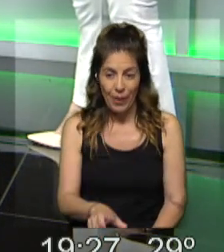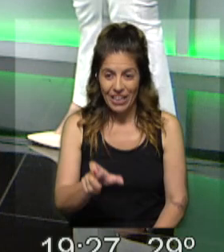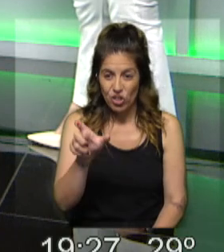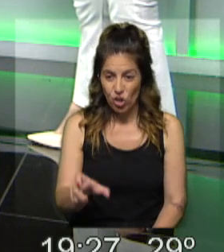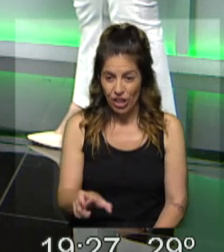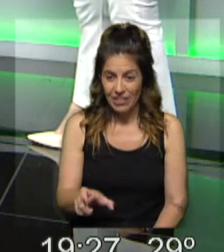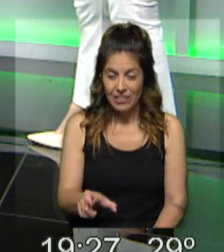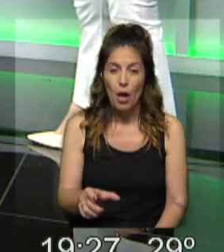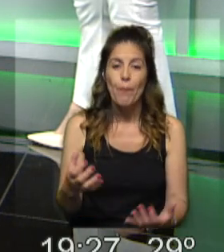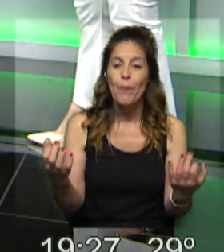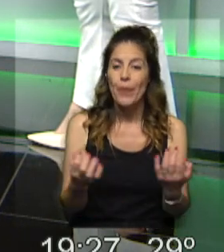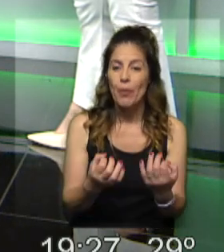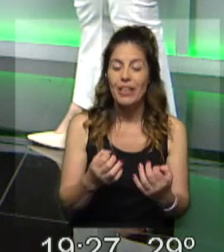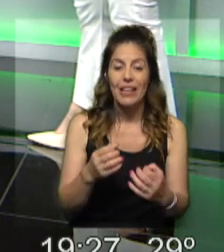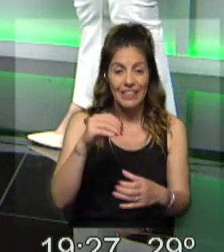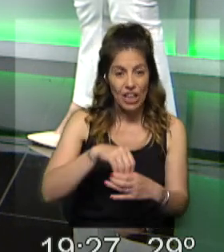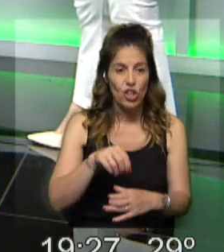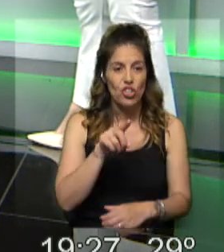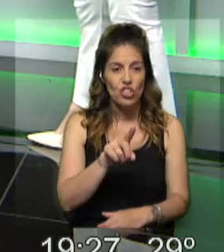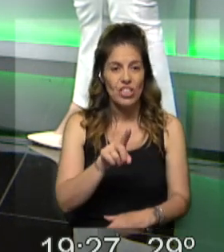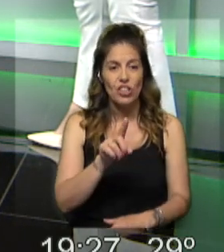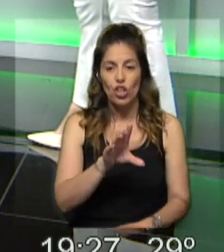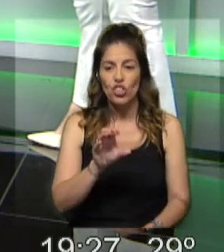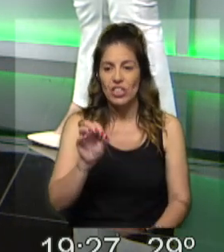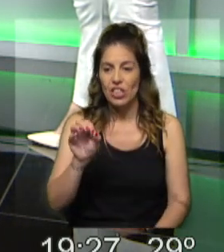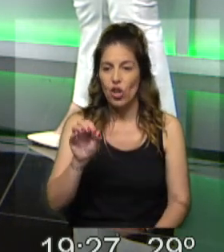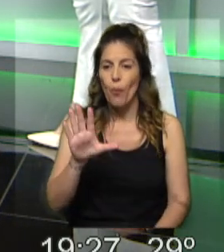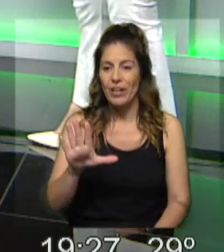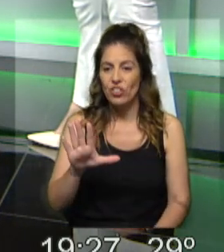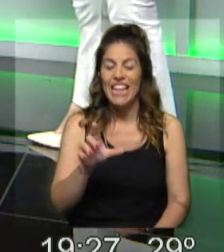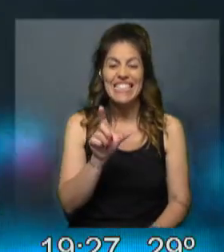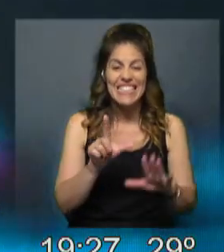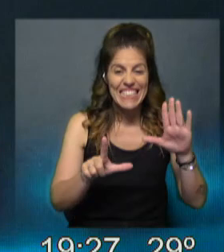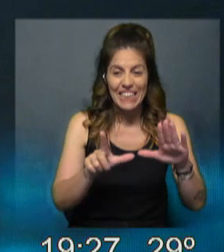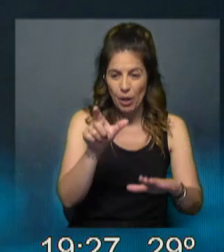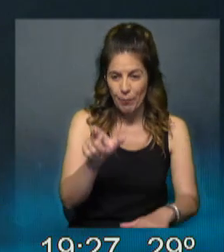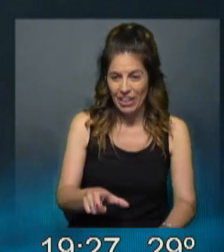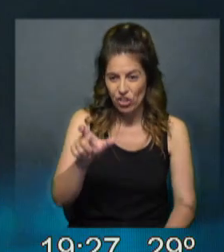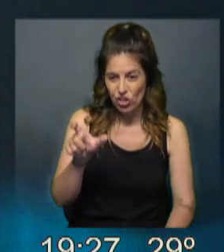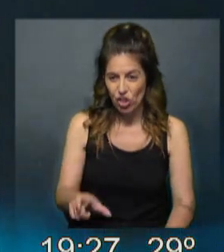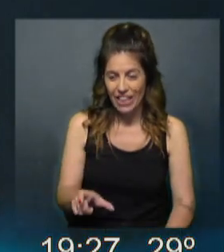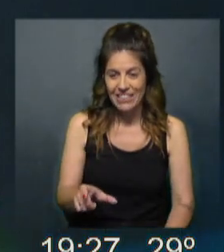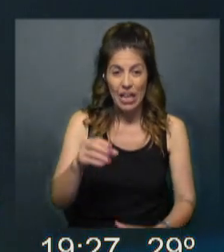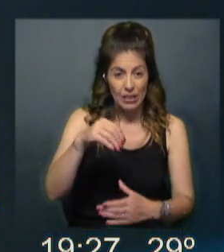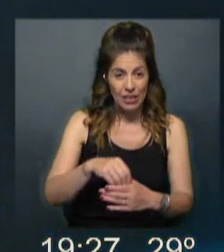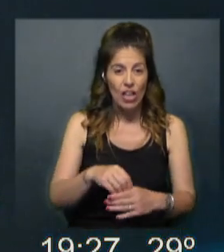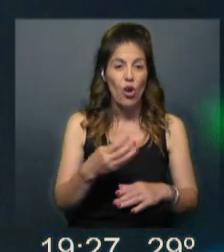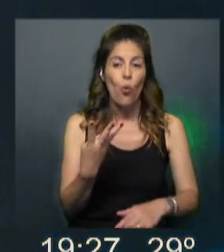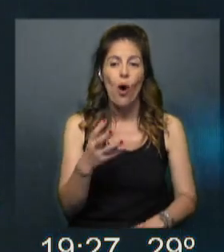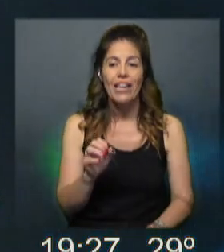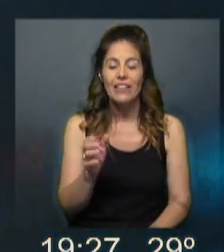particular Sí Dentro de esas 105 personas hay siete Siete personas siete personas que tienen el